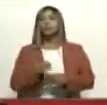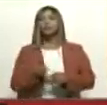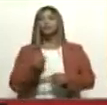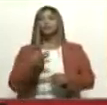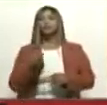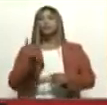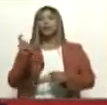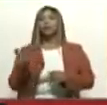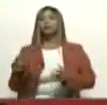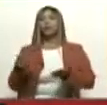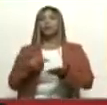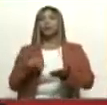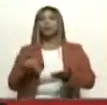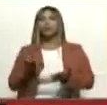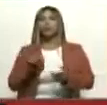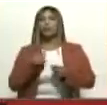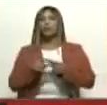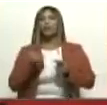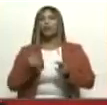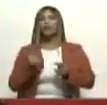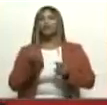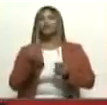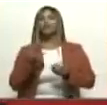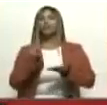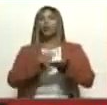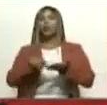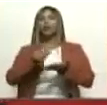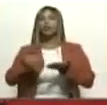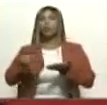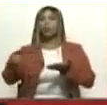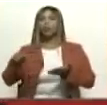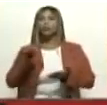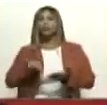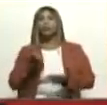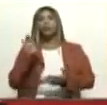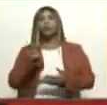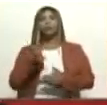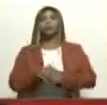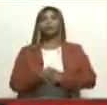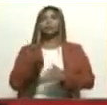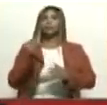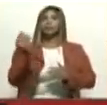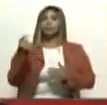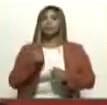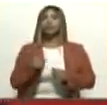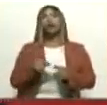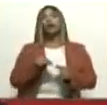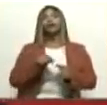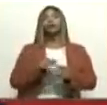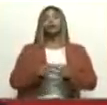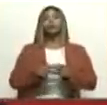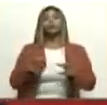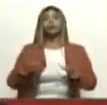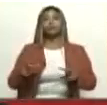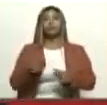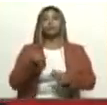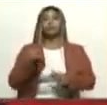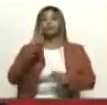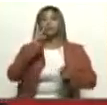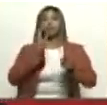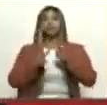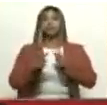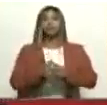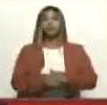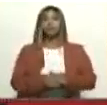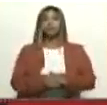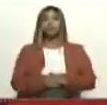de lectores en Venezuela. Ahora bien, el número de escritores, ajá, en nuestro país, háblanos de eso. También eso ha aumentado, existe esa visión, tú